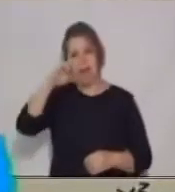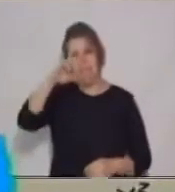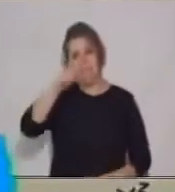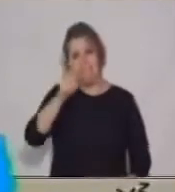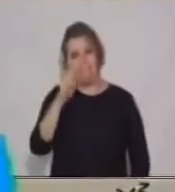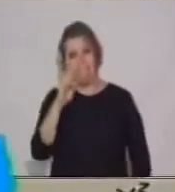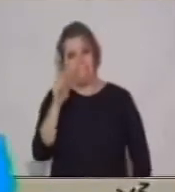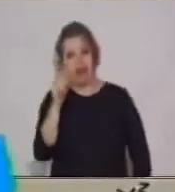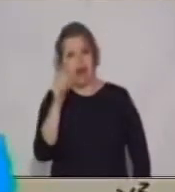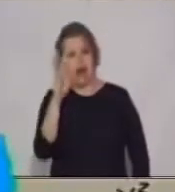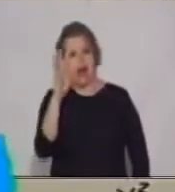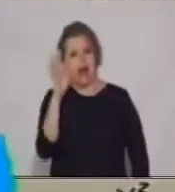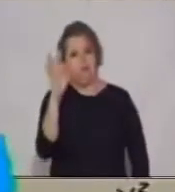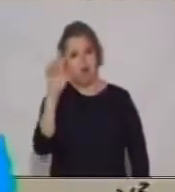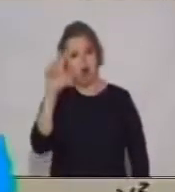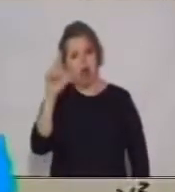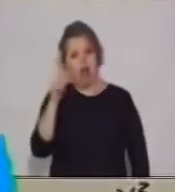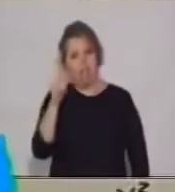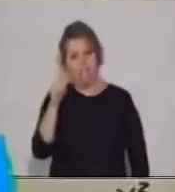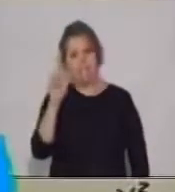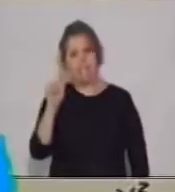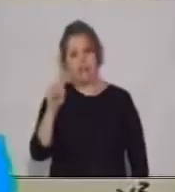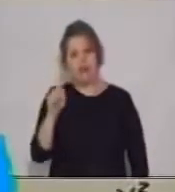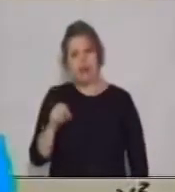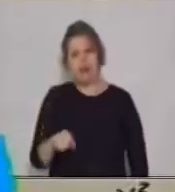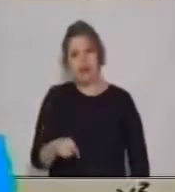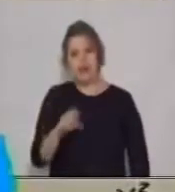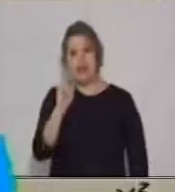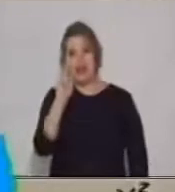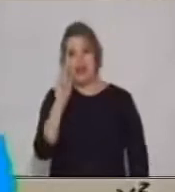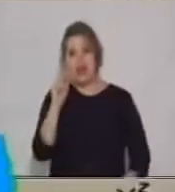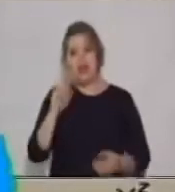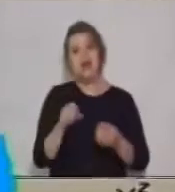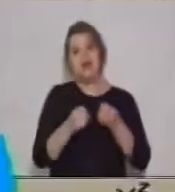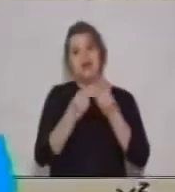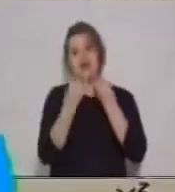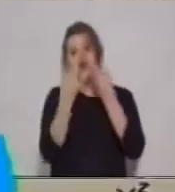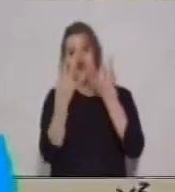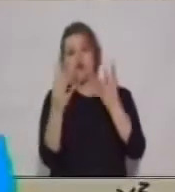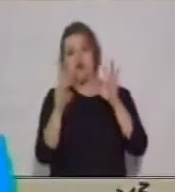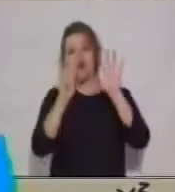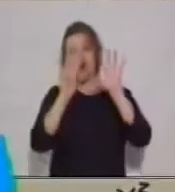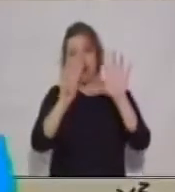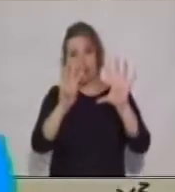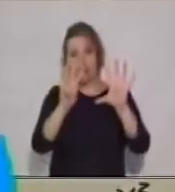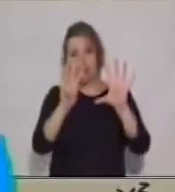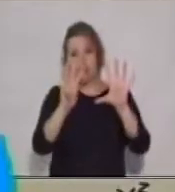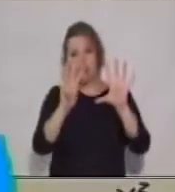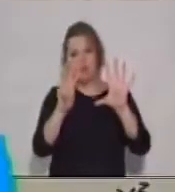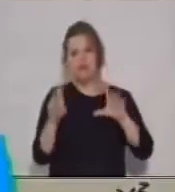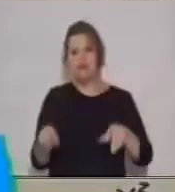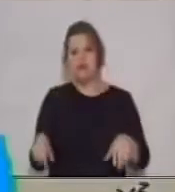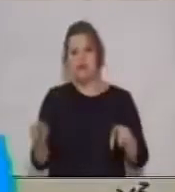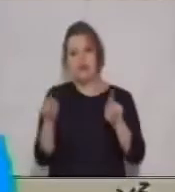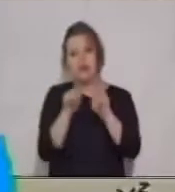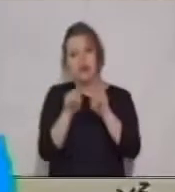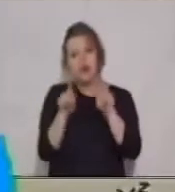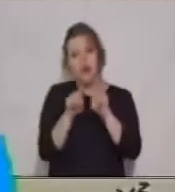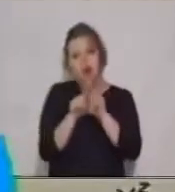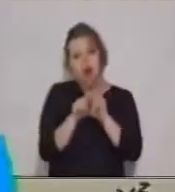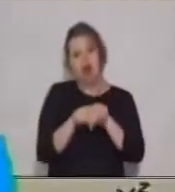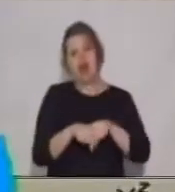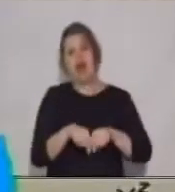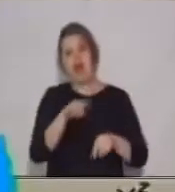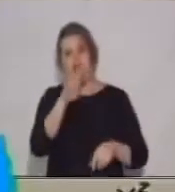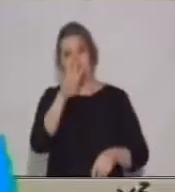este 8 representa esa constante que es 4C. 4C es igual